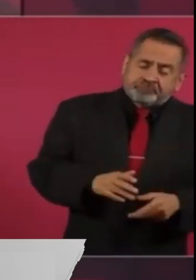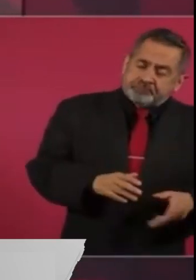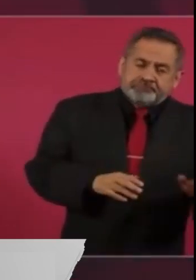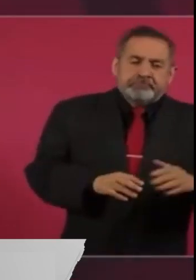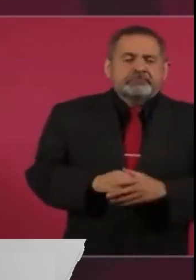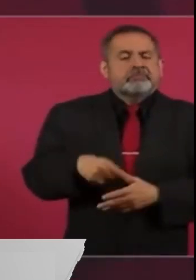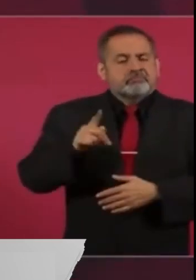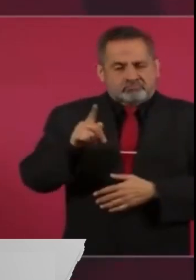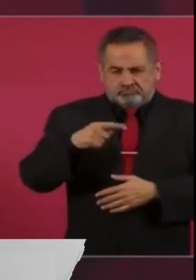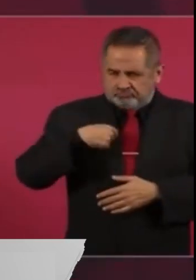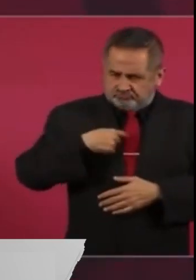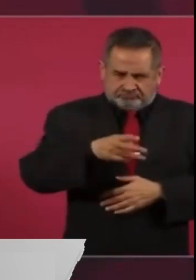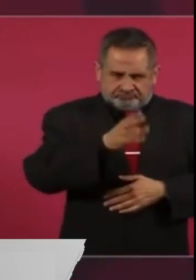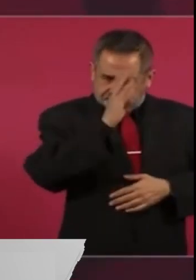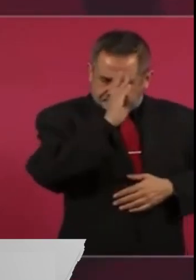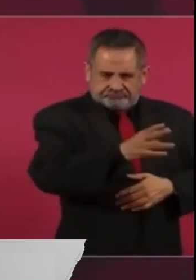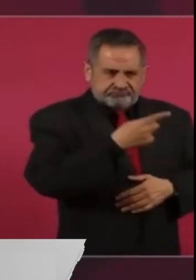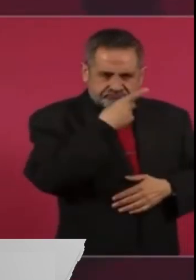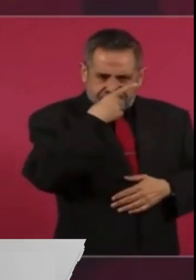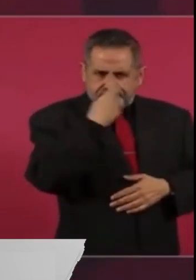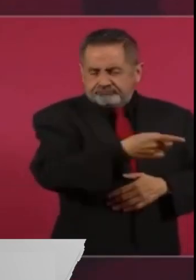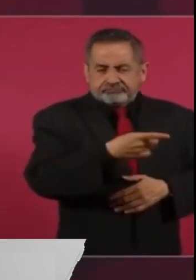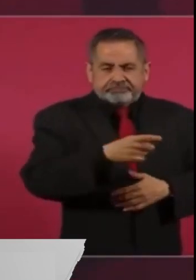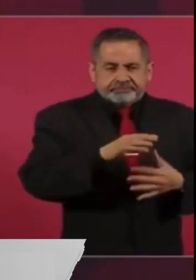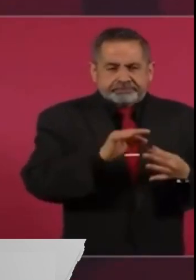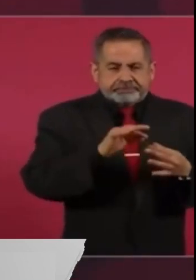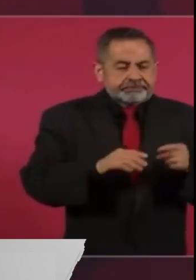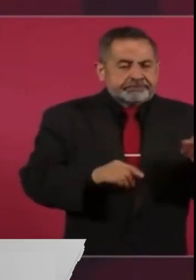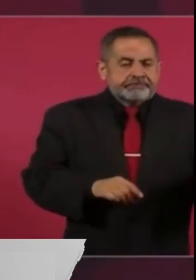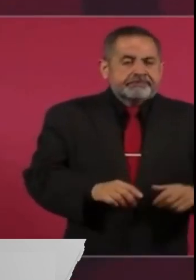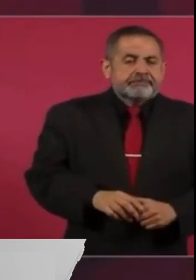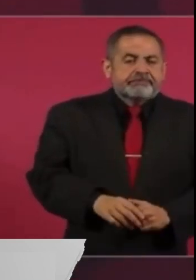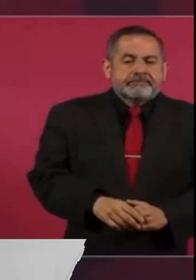le manifestaba de que